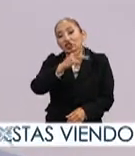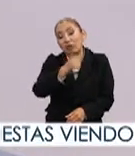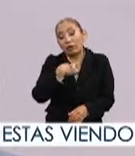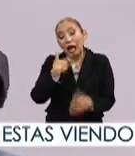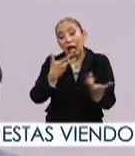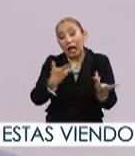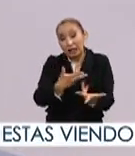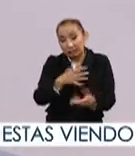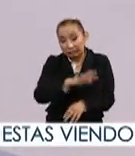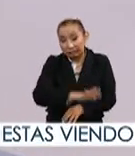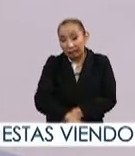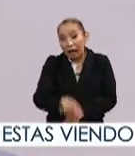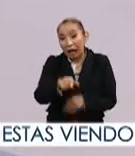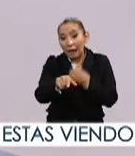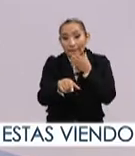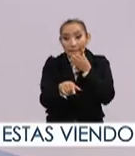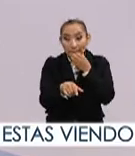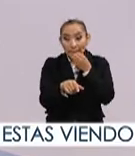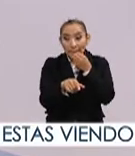de que ya se